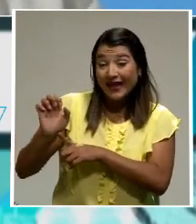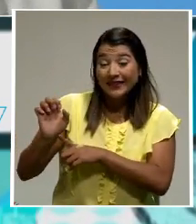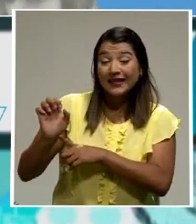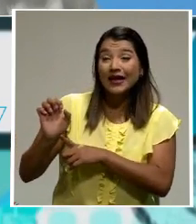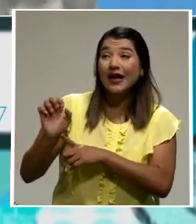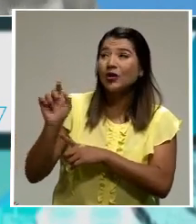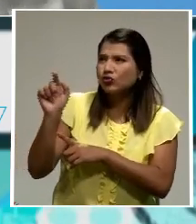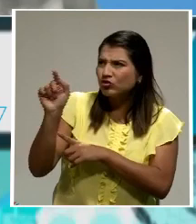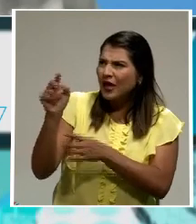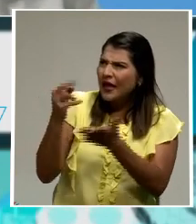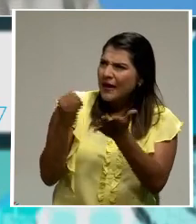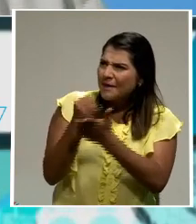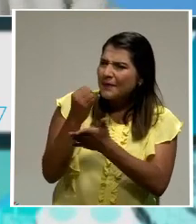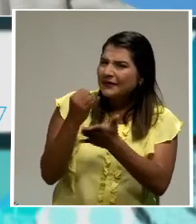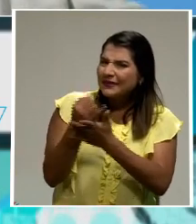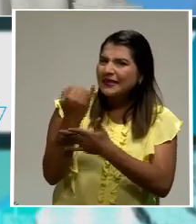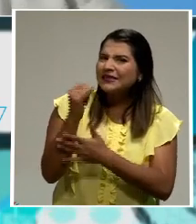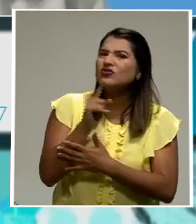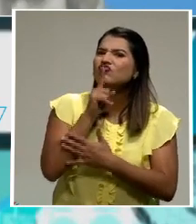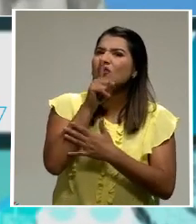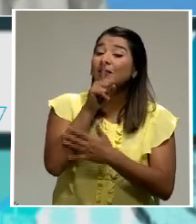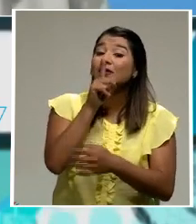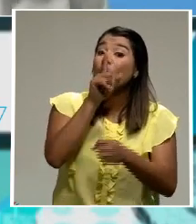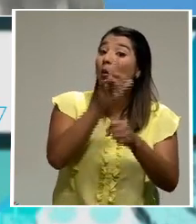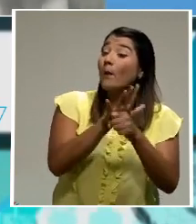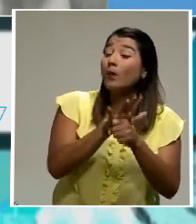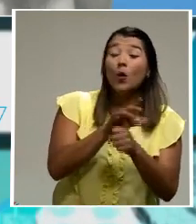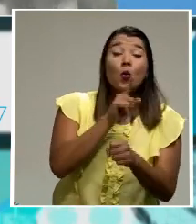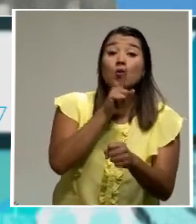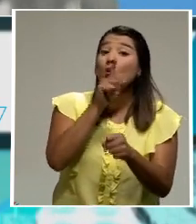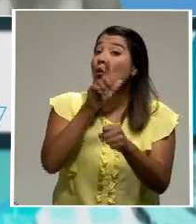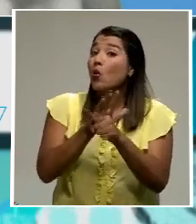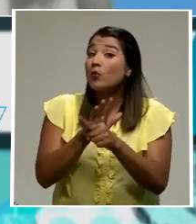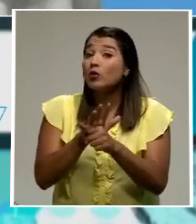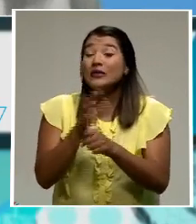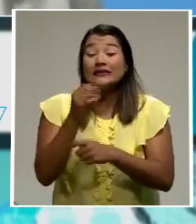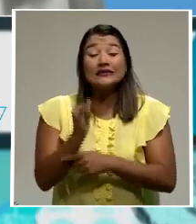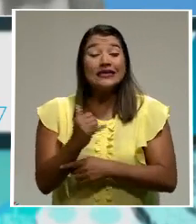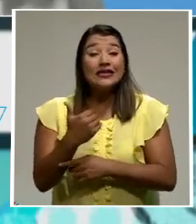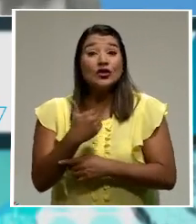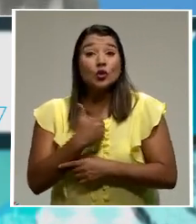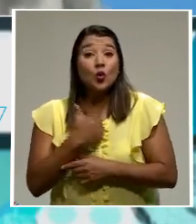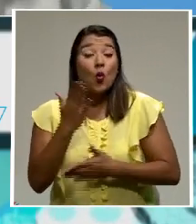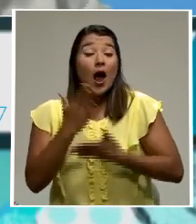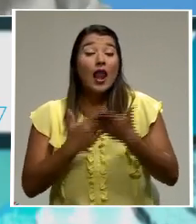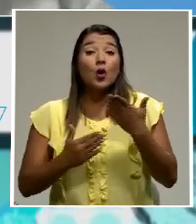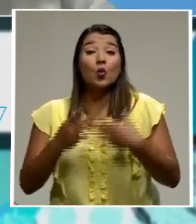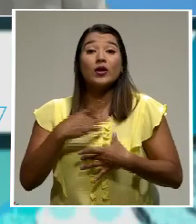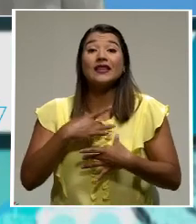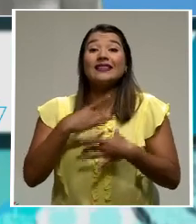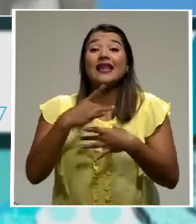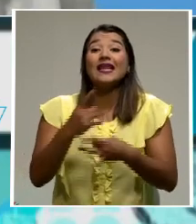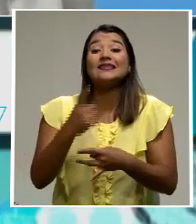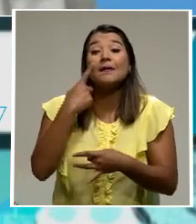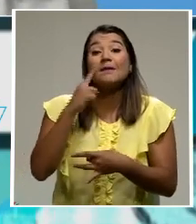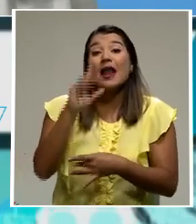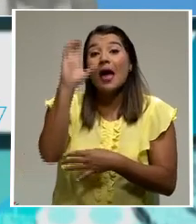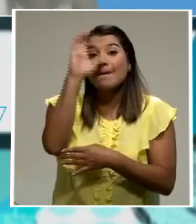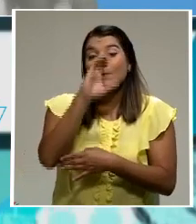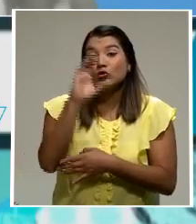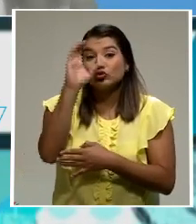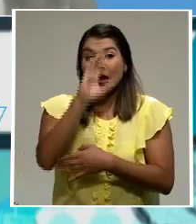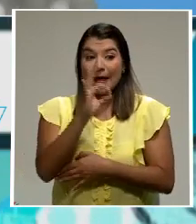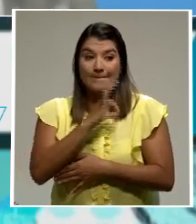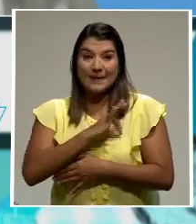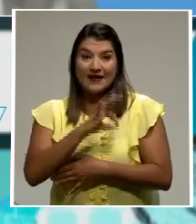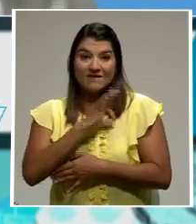hubo dilación, si hubo algún interés de tratar de ver cómo se beneficiaba a alguno de esos